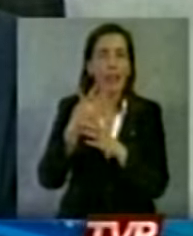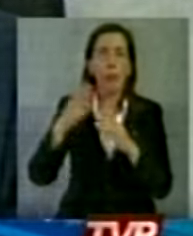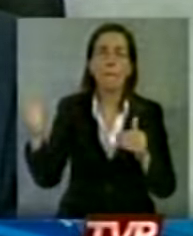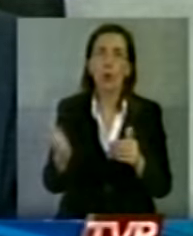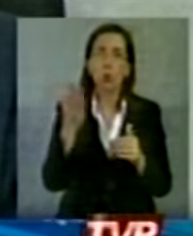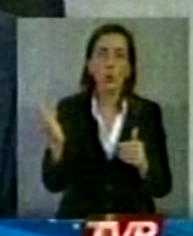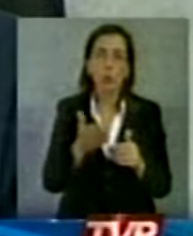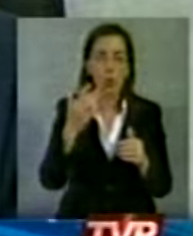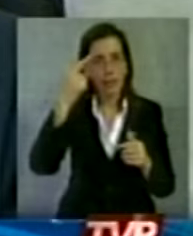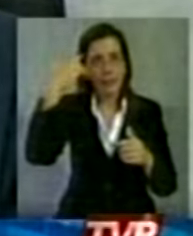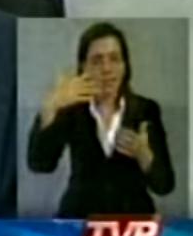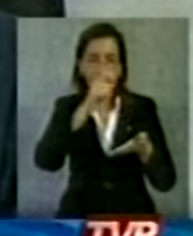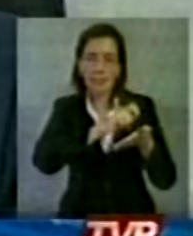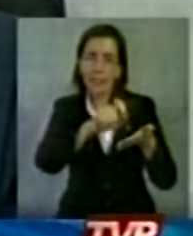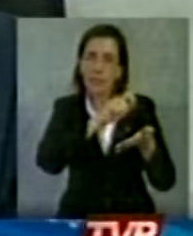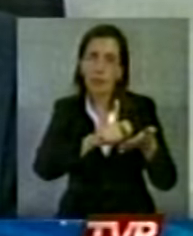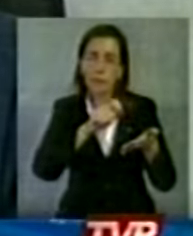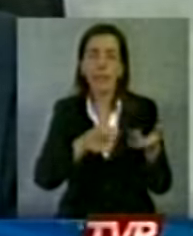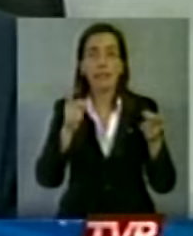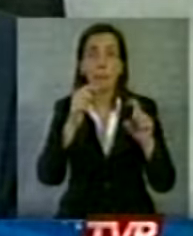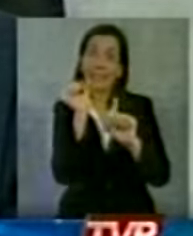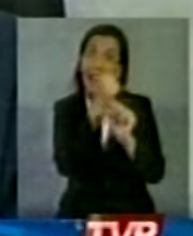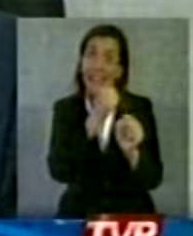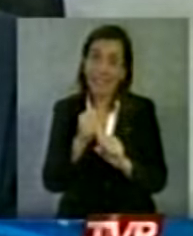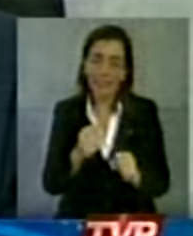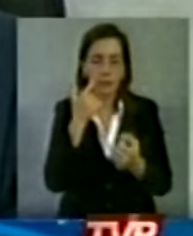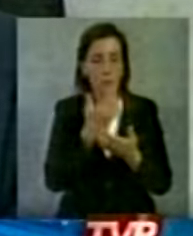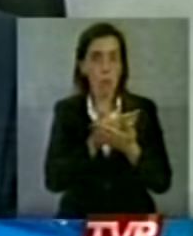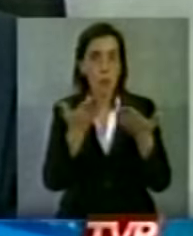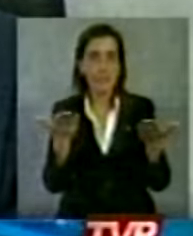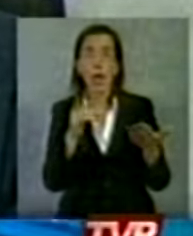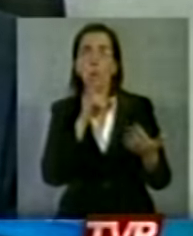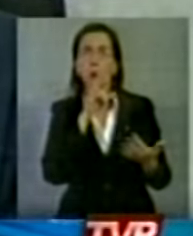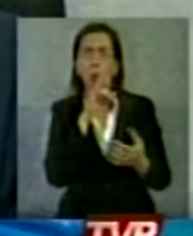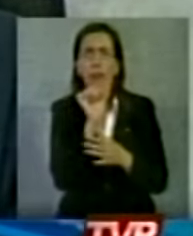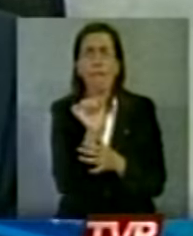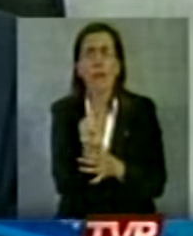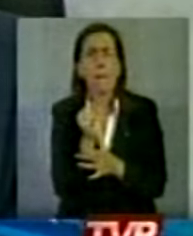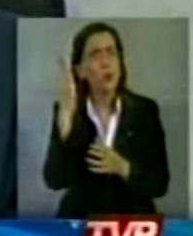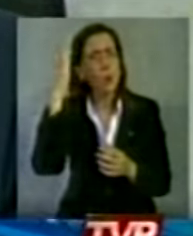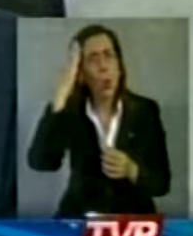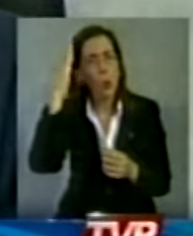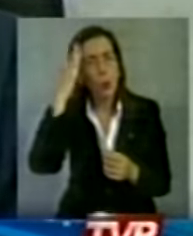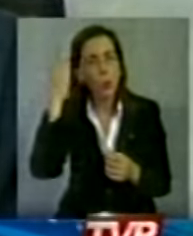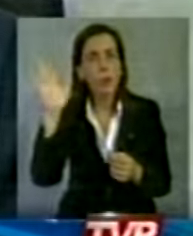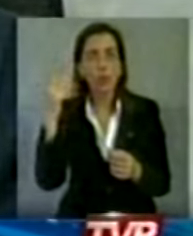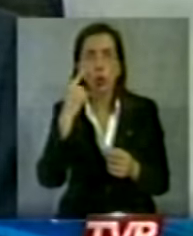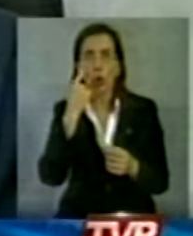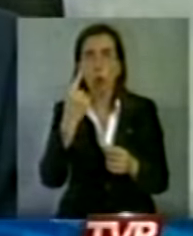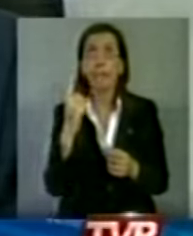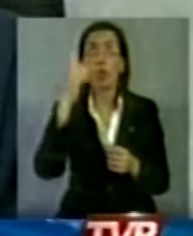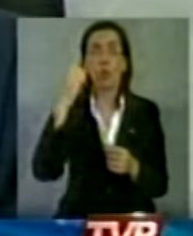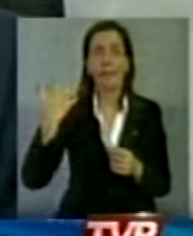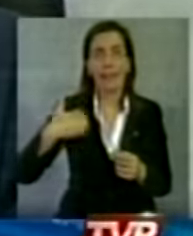y artística de nuestros hombres y mujeres, que Tucumán se constituya en el polo cultural del noroeste